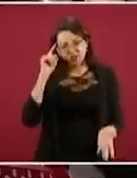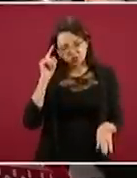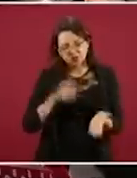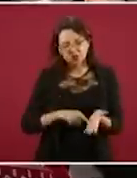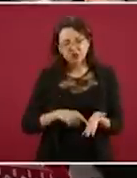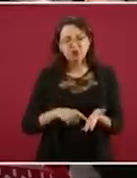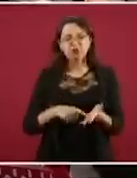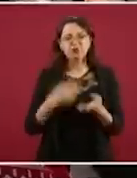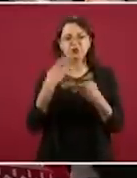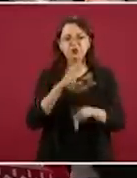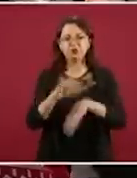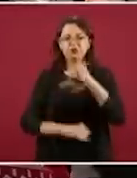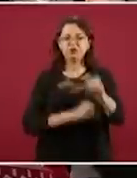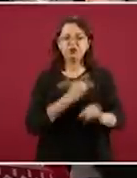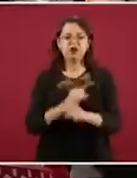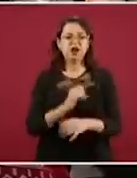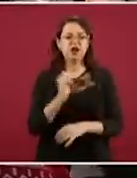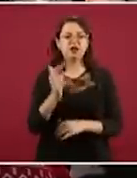internacional.